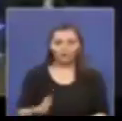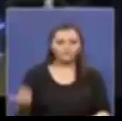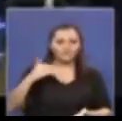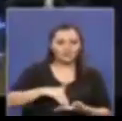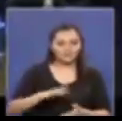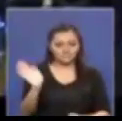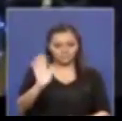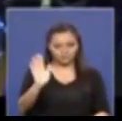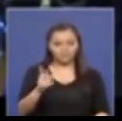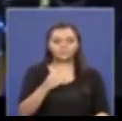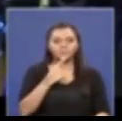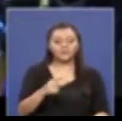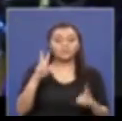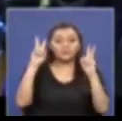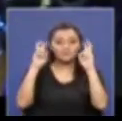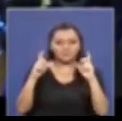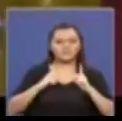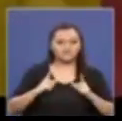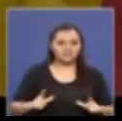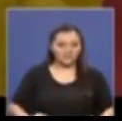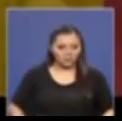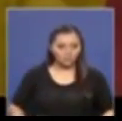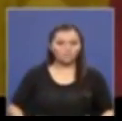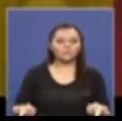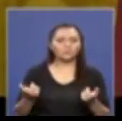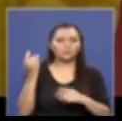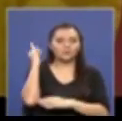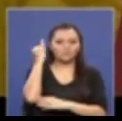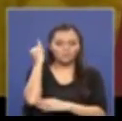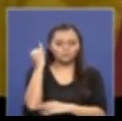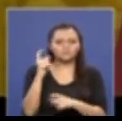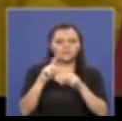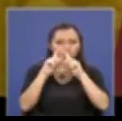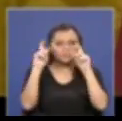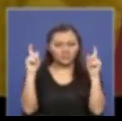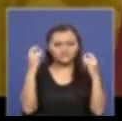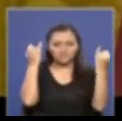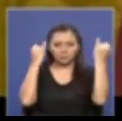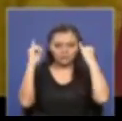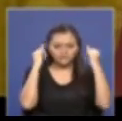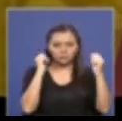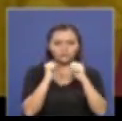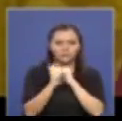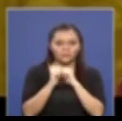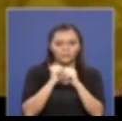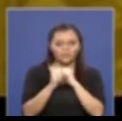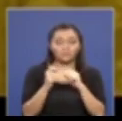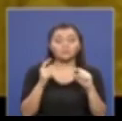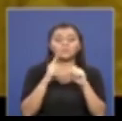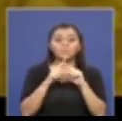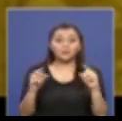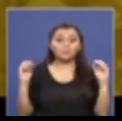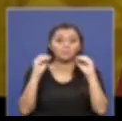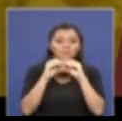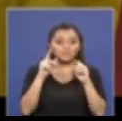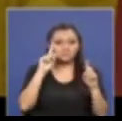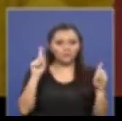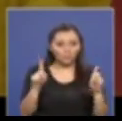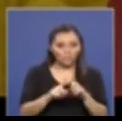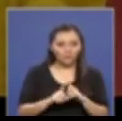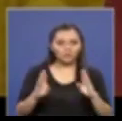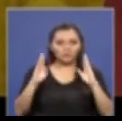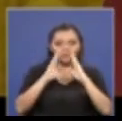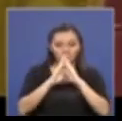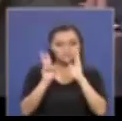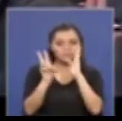solo mencionar temas como la salud, las pequeñas y medianas empresas, la innovación, el deporte, pero también acuerdos en vivienda,